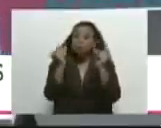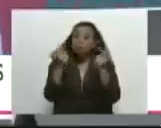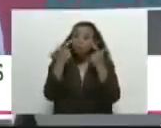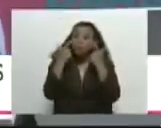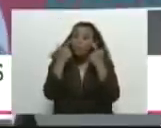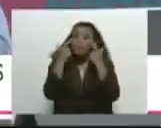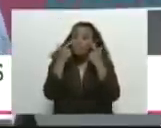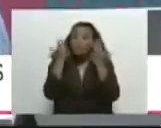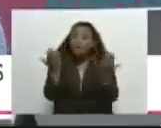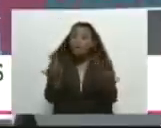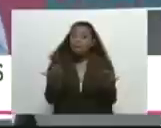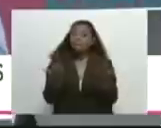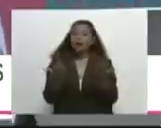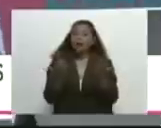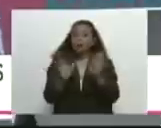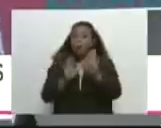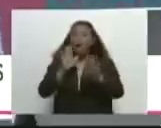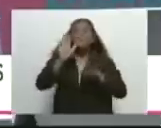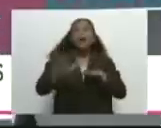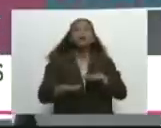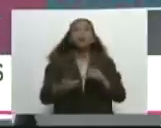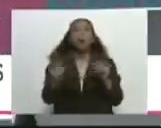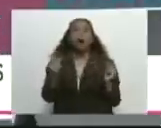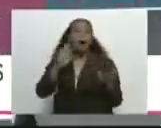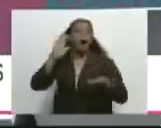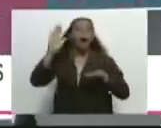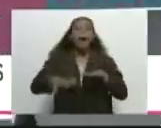al paso. Yo le salgo al paso.